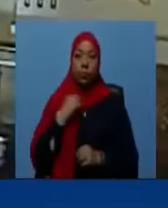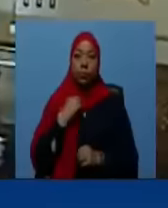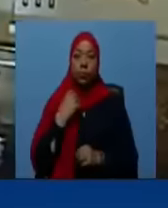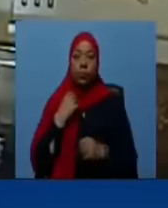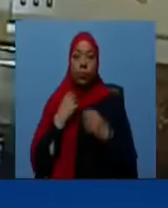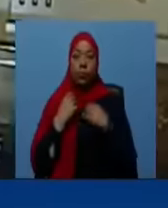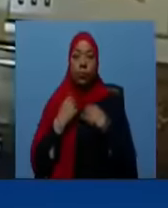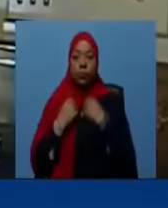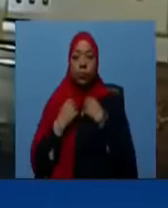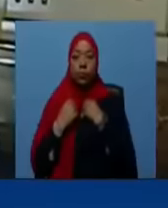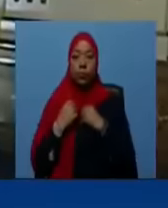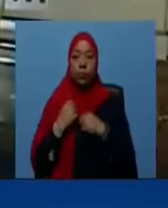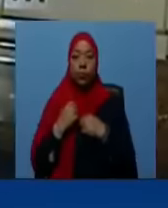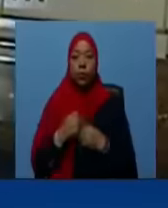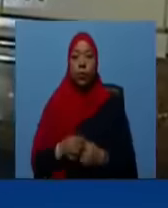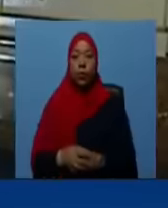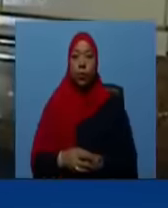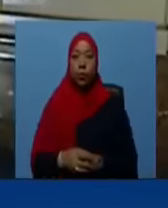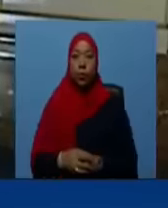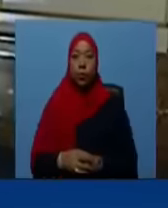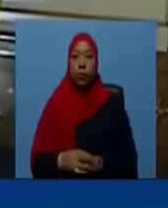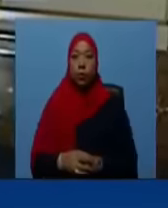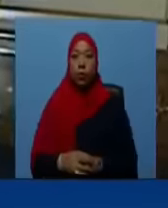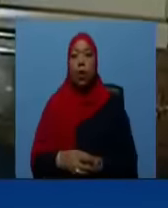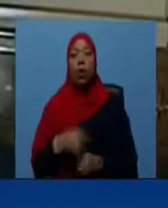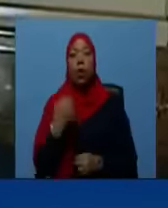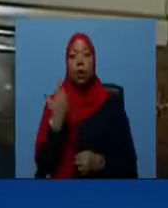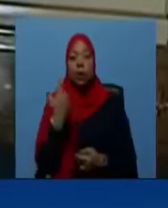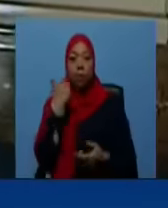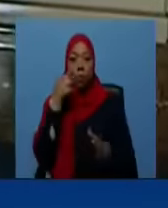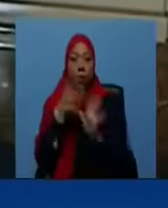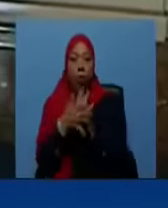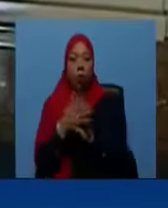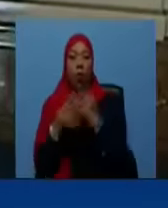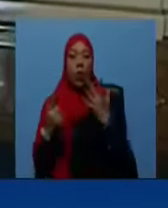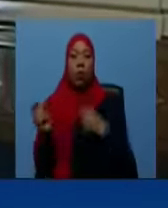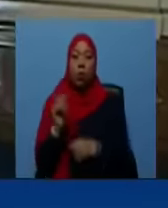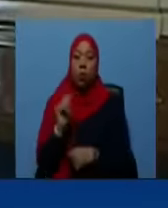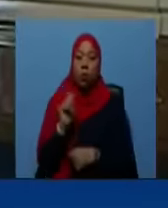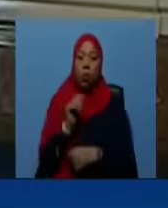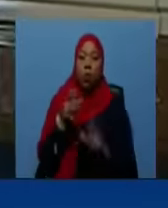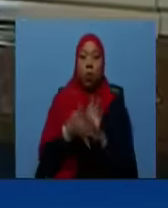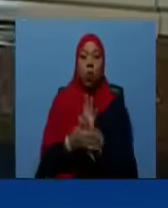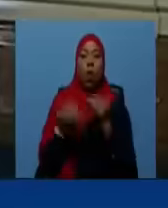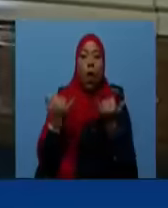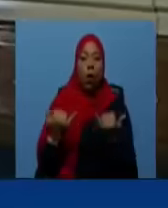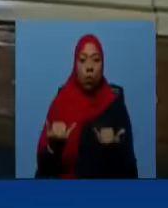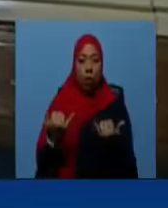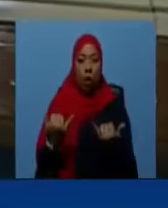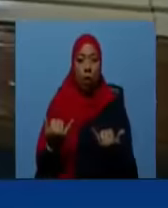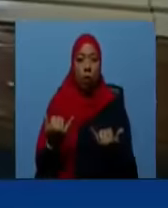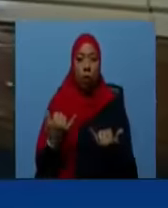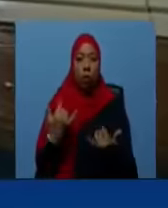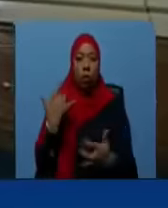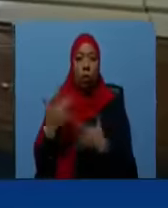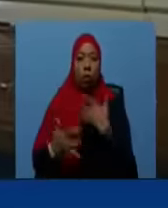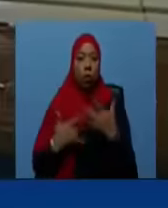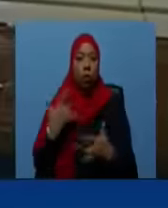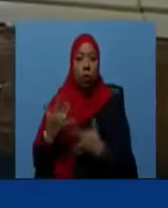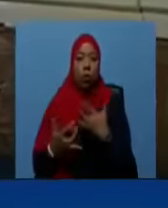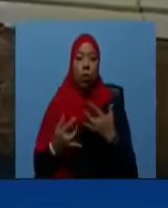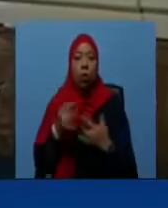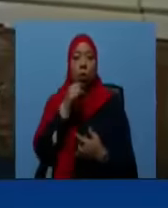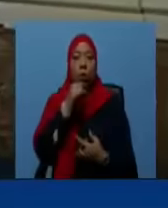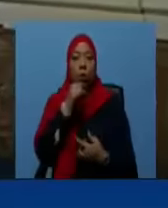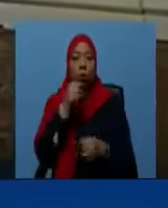Crecimiento, fíjense cómo fue el trimestre, ¿no? Lo cual creo que marca una tendencia. Yo le dije al presidente